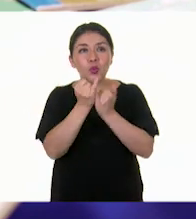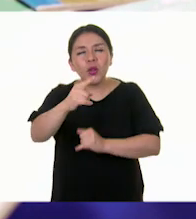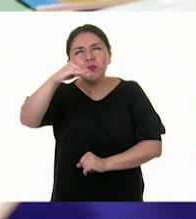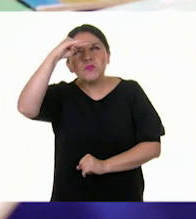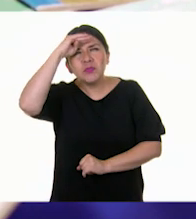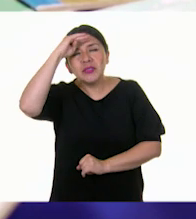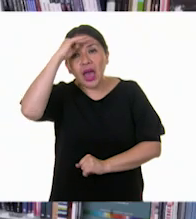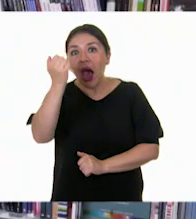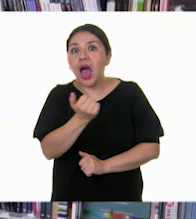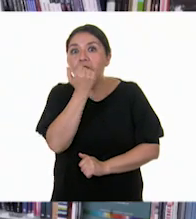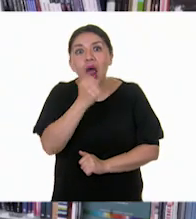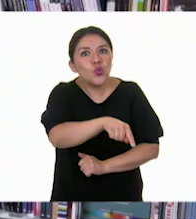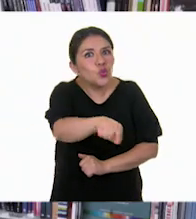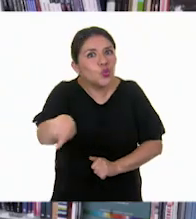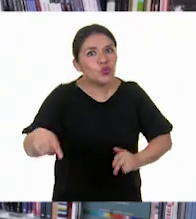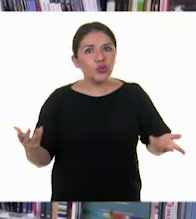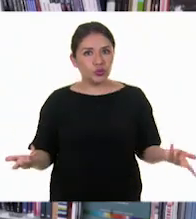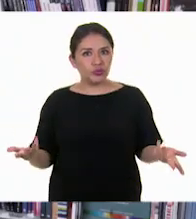piense en sus alumnos.